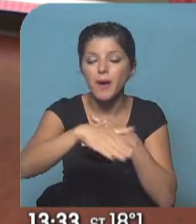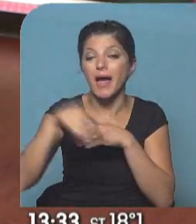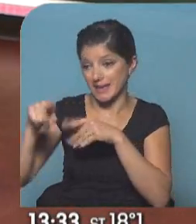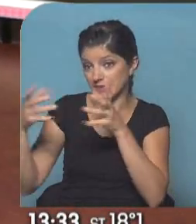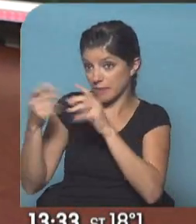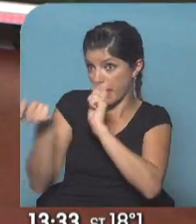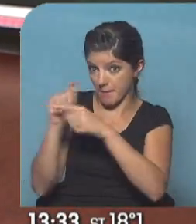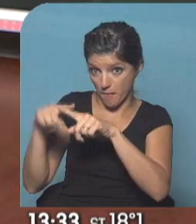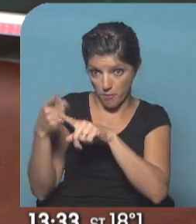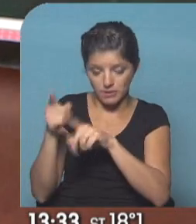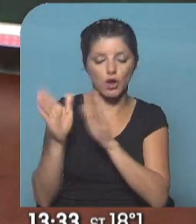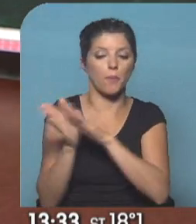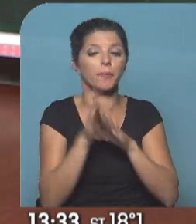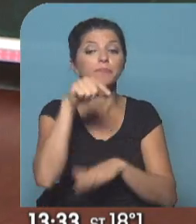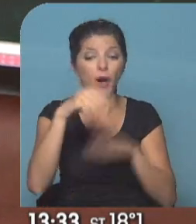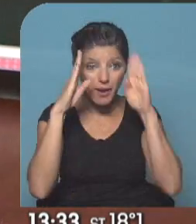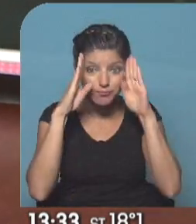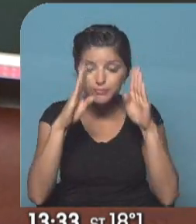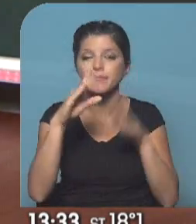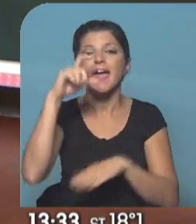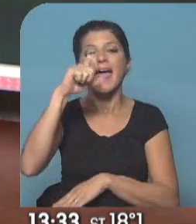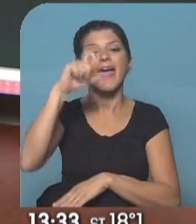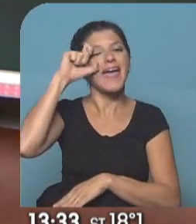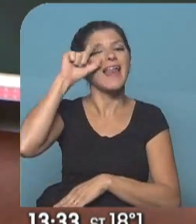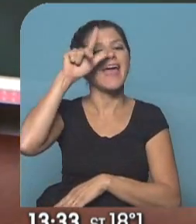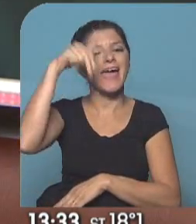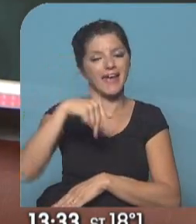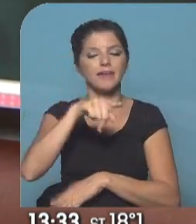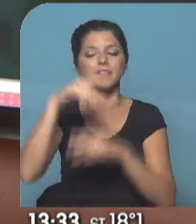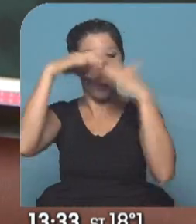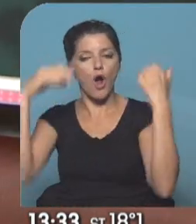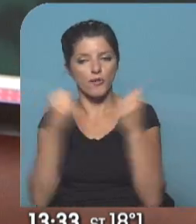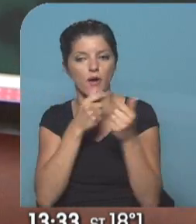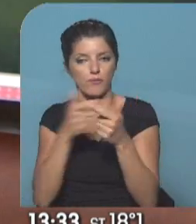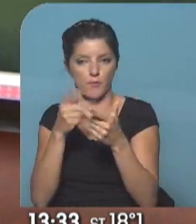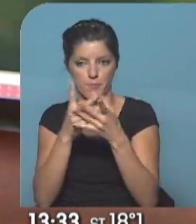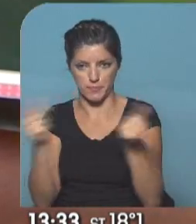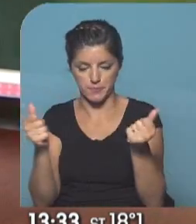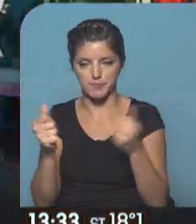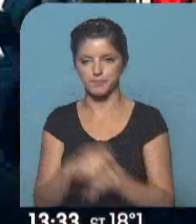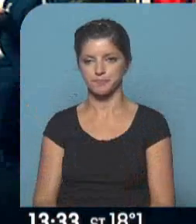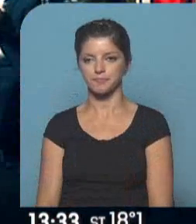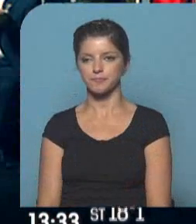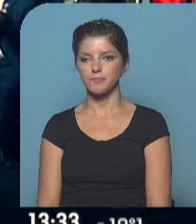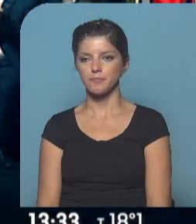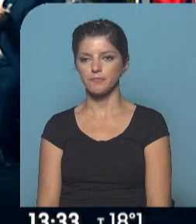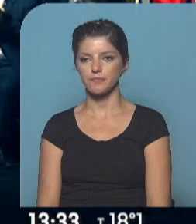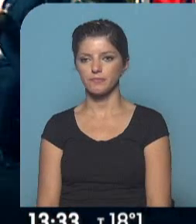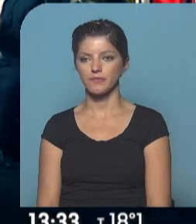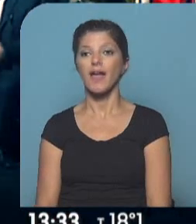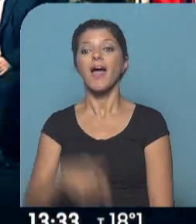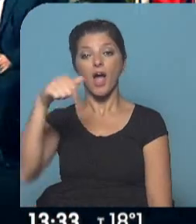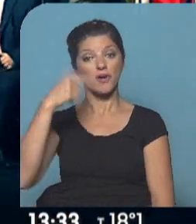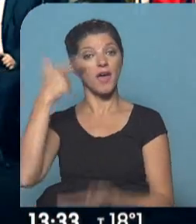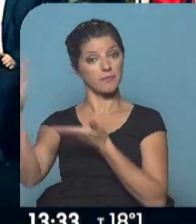político. Ahora es el cese unilateral del fuego del Ejército de Liberación Nacional. Lo vemos. Ahora invitamos a firmar